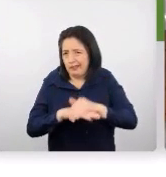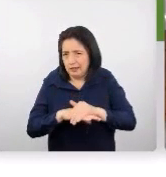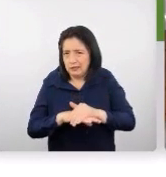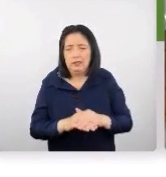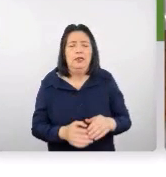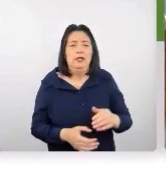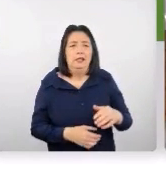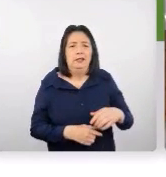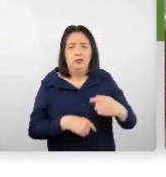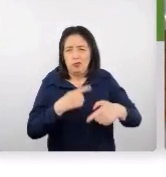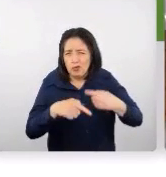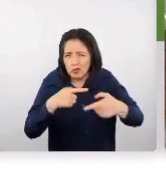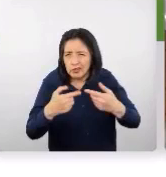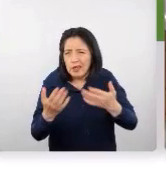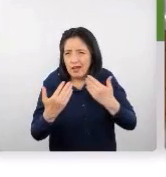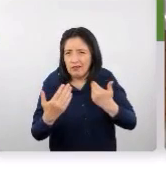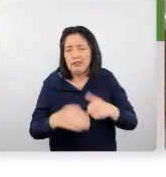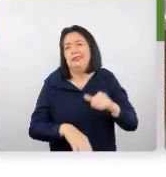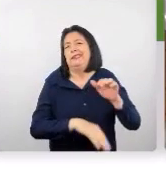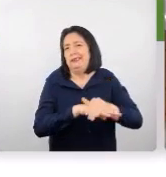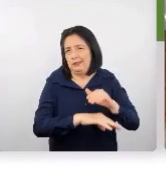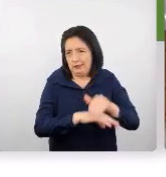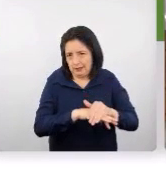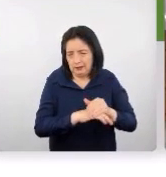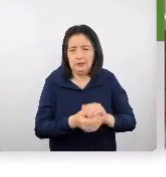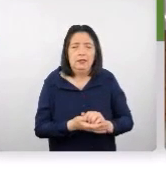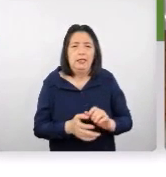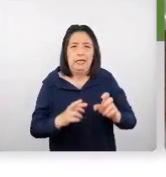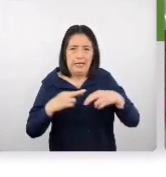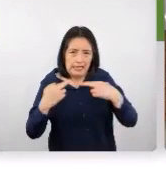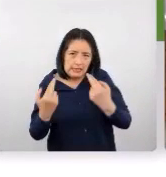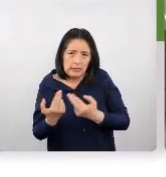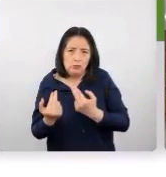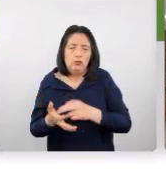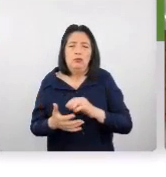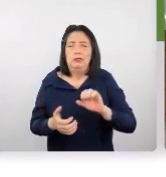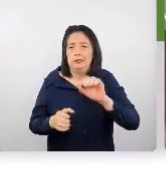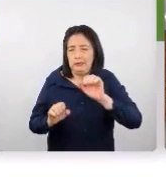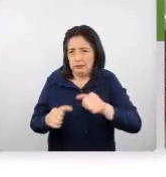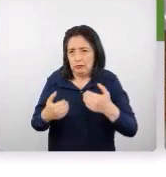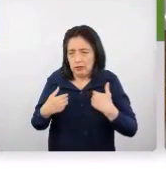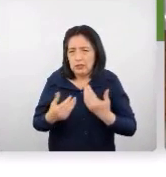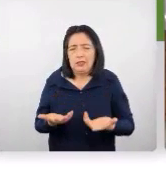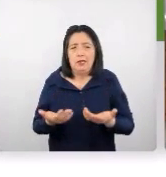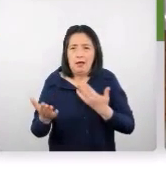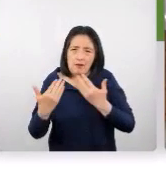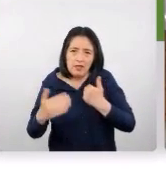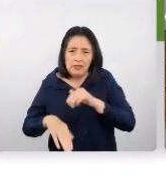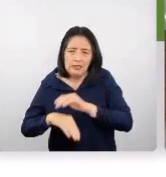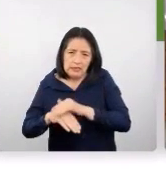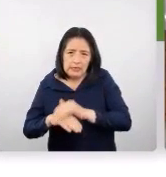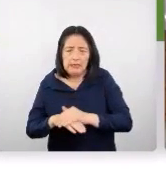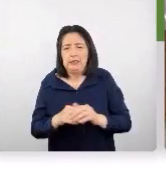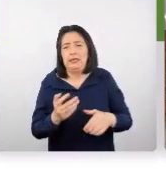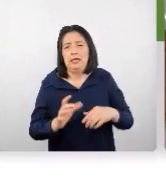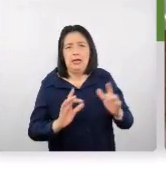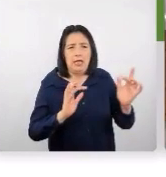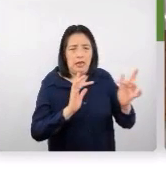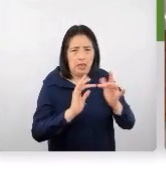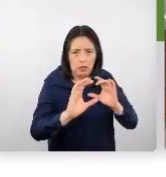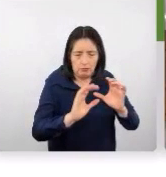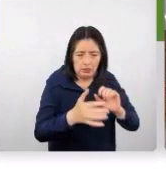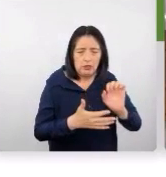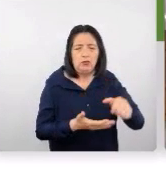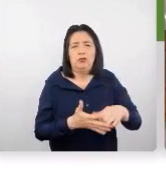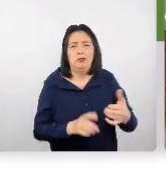a día es el inglés. Las reuniones que uno sostiene son en inglés. Las comunicaciones, tanto escritas